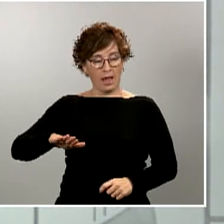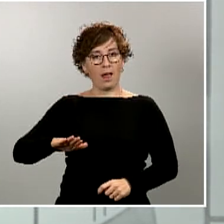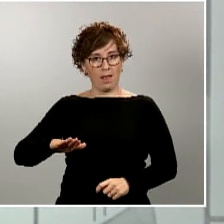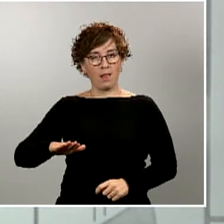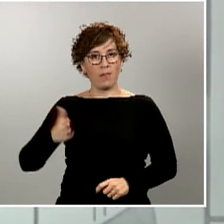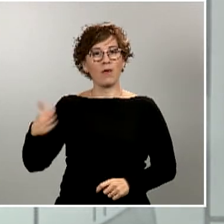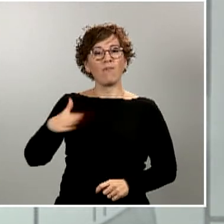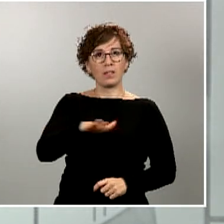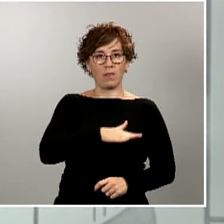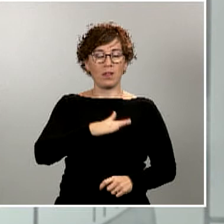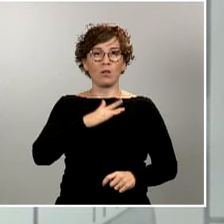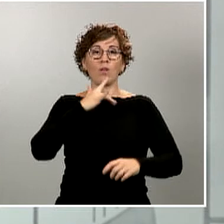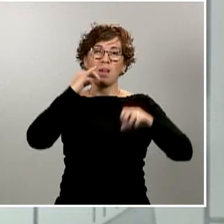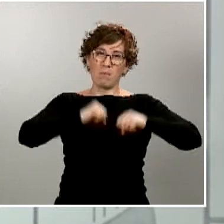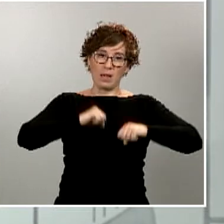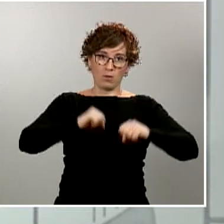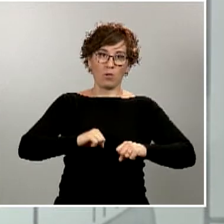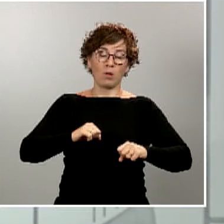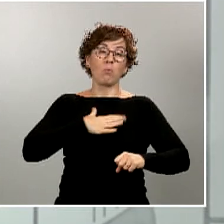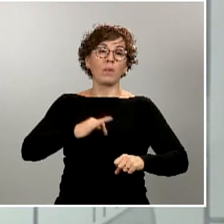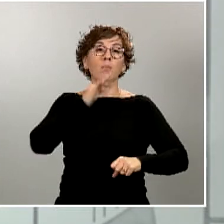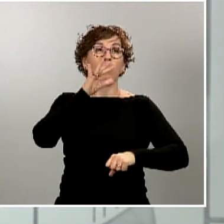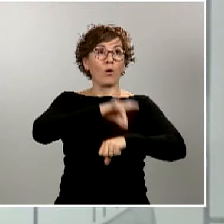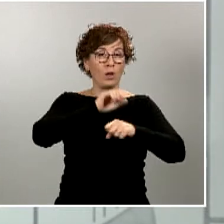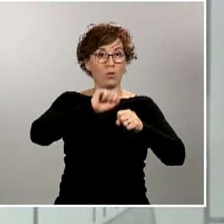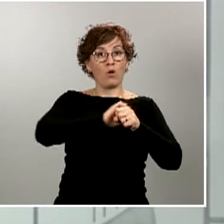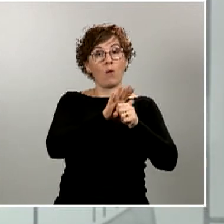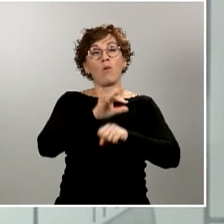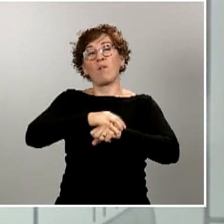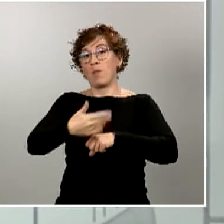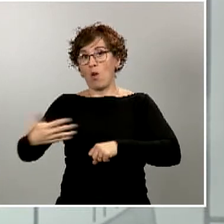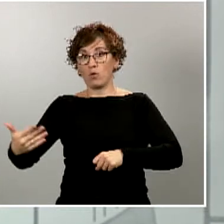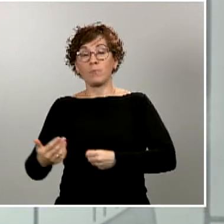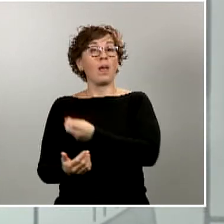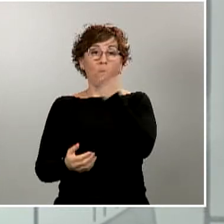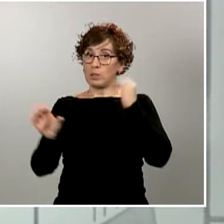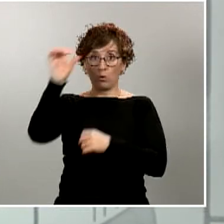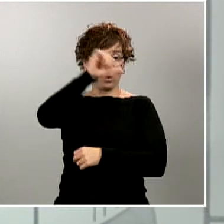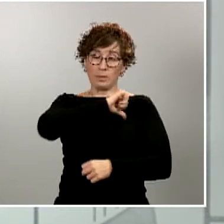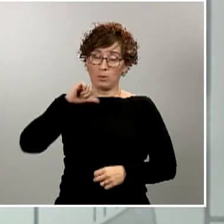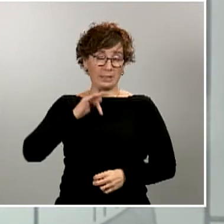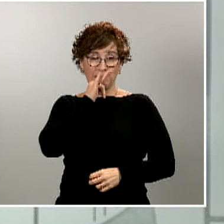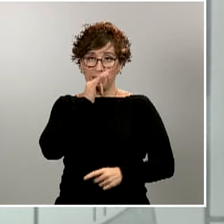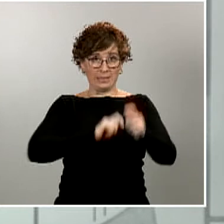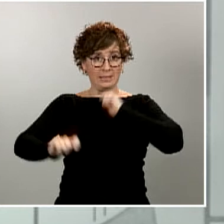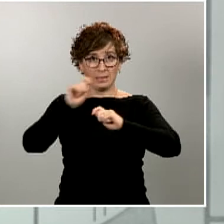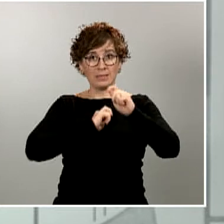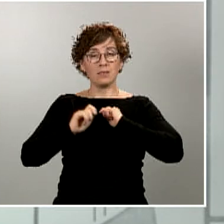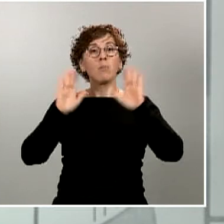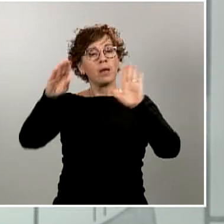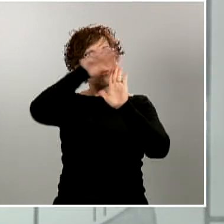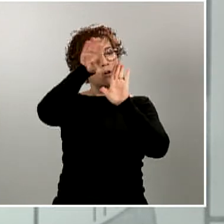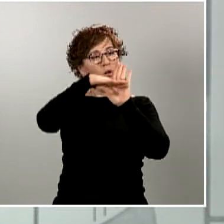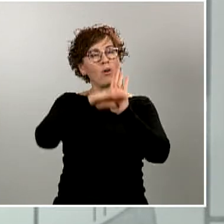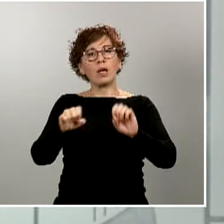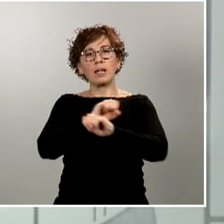personas afectadas por coronavirus o otro tipo de fallecimientos, otras no lo han hecho. El Gobierno ha establecido unos parámetros claros de información y el presidente del Gobierno